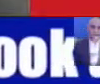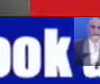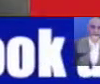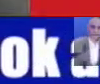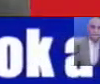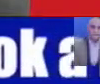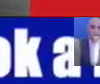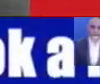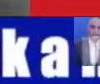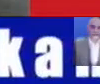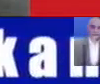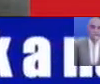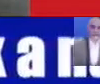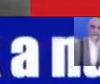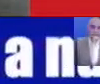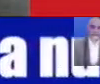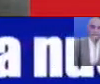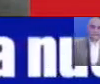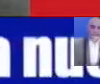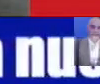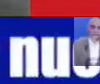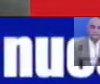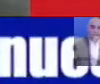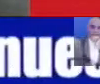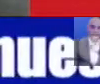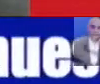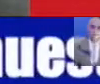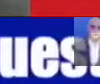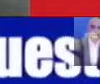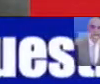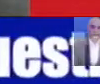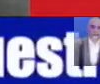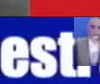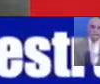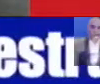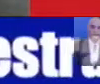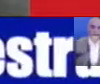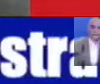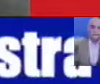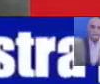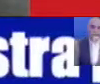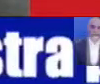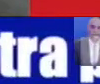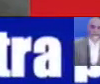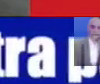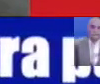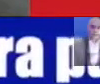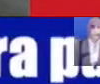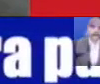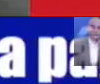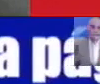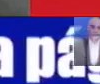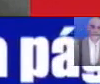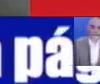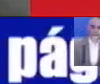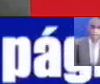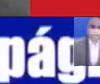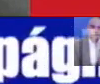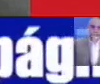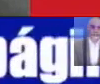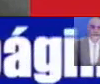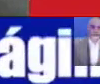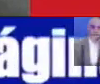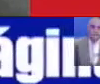Ahora resulta, con mucho respeto también lo voy a decir, yo sé que la situación está muy complicada por los feminicidios,